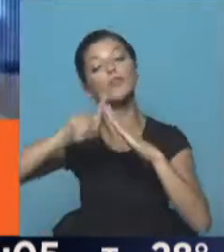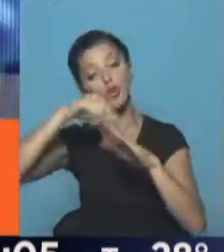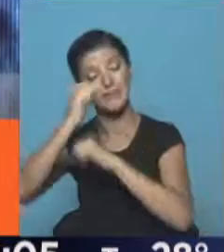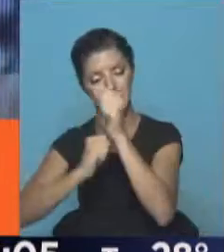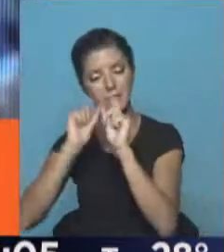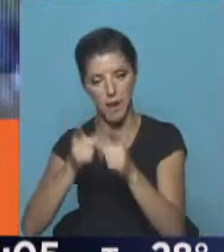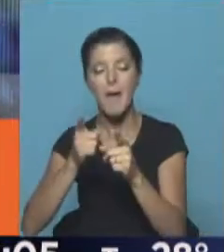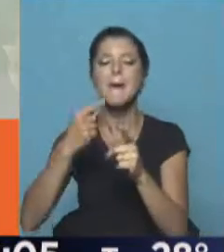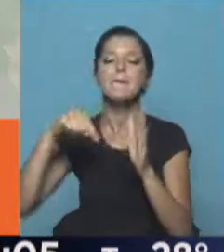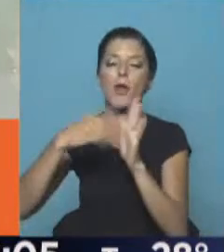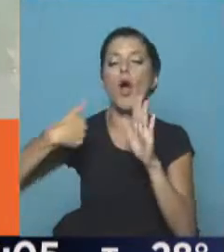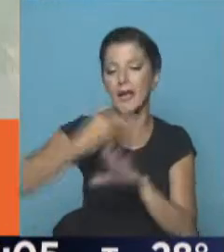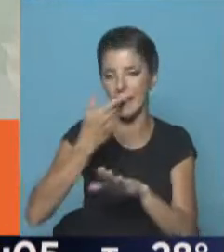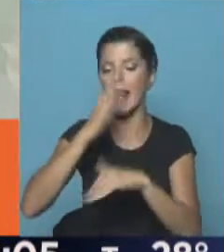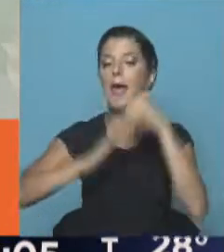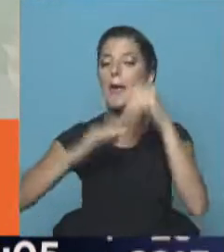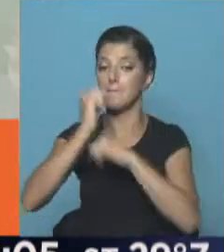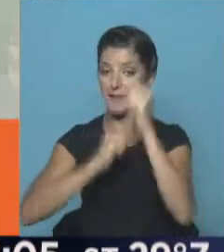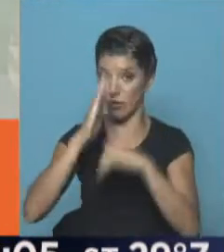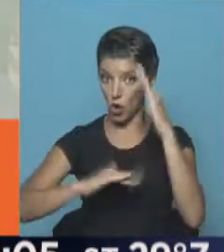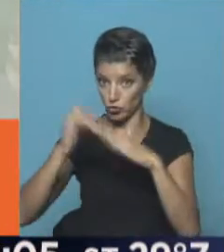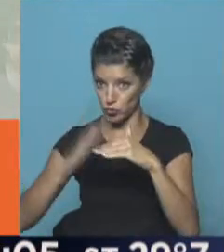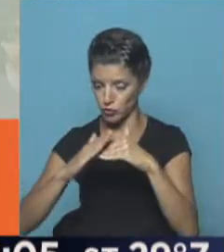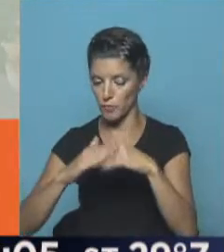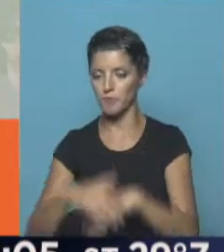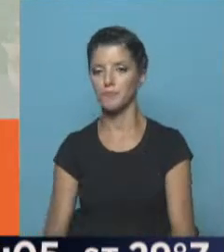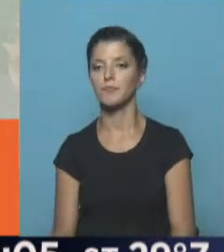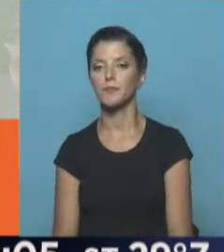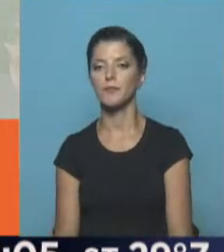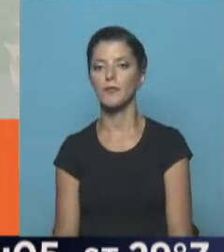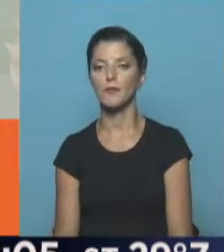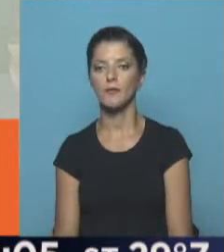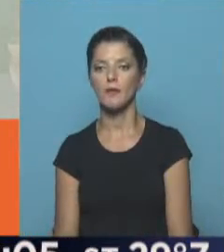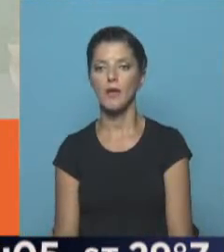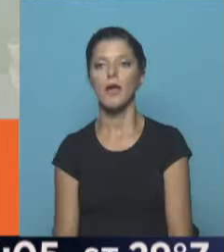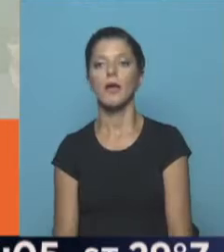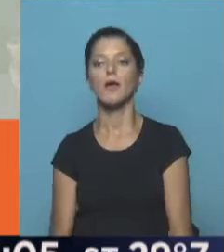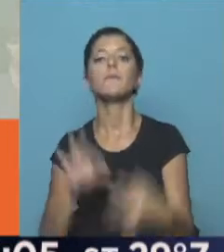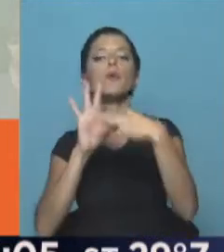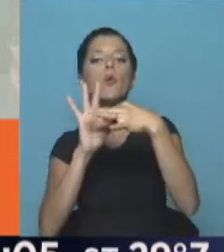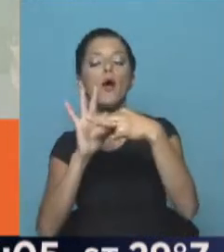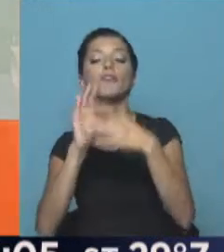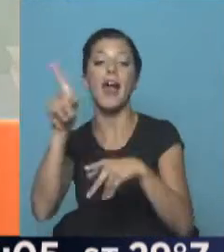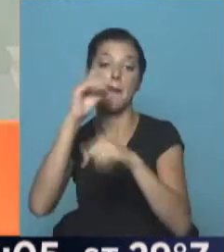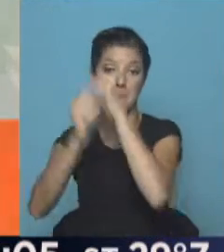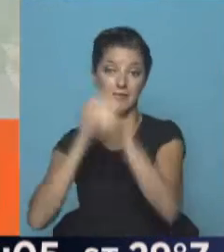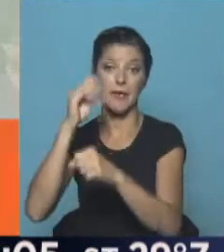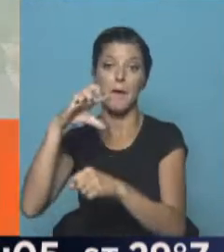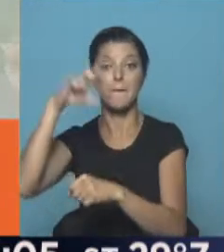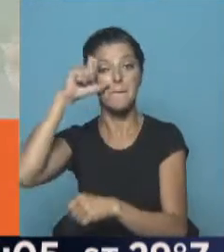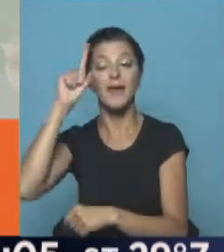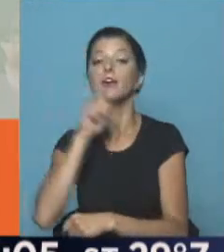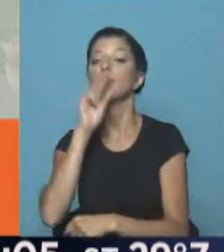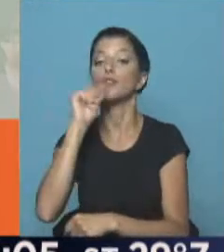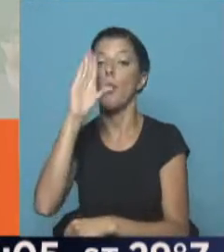empresas pero principalmente constructoras en relación a ciertos directivos de la estatal de petrobras bueno este esta